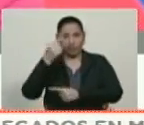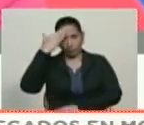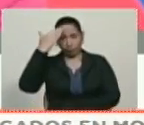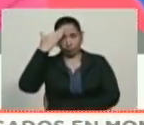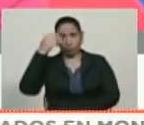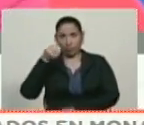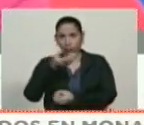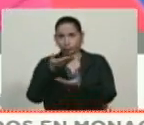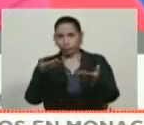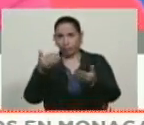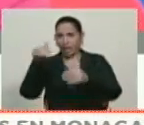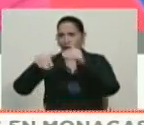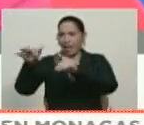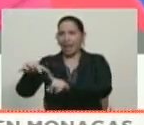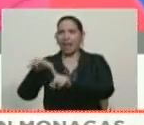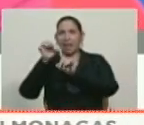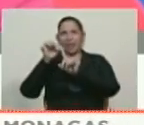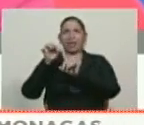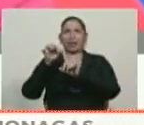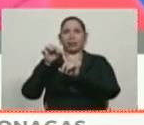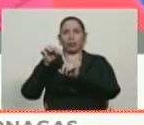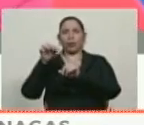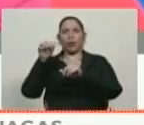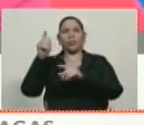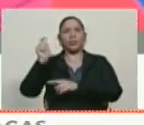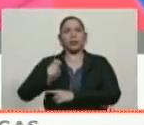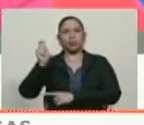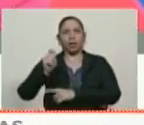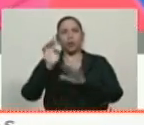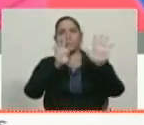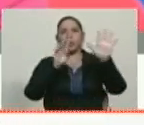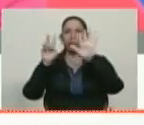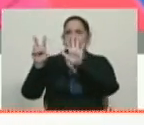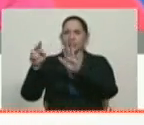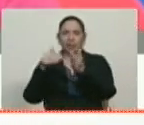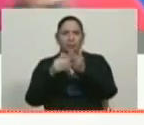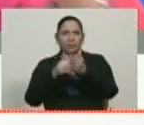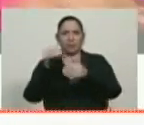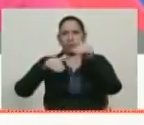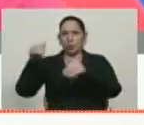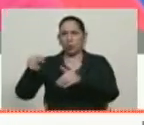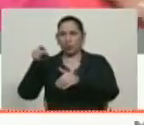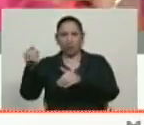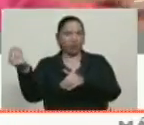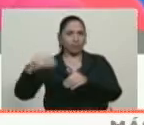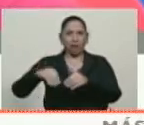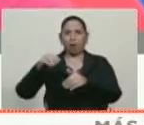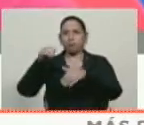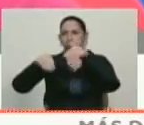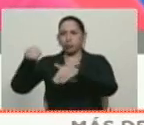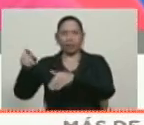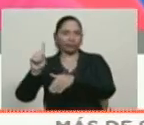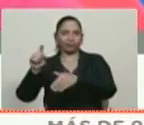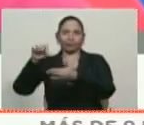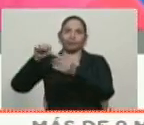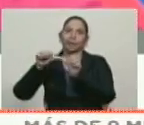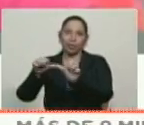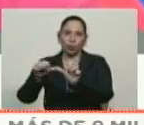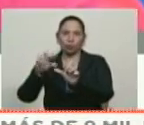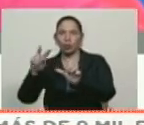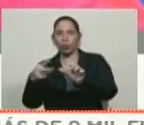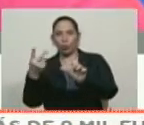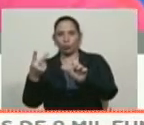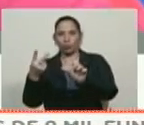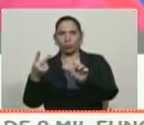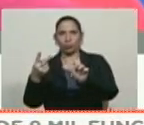Fue electo como diputado con 97 mil votos. Tampoco fue el diputado más votado. Quedó en su circunscripción de segundo. Y a